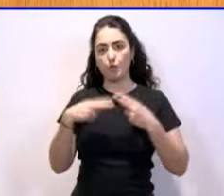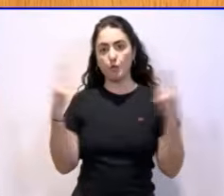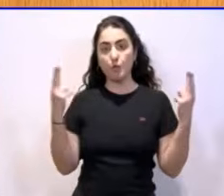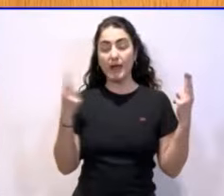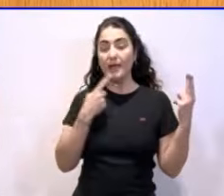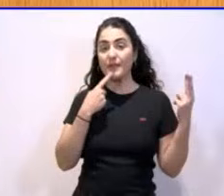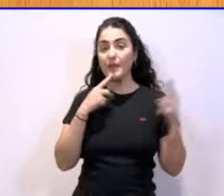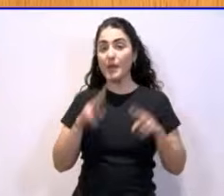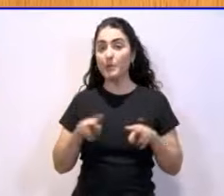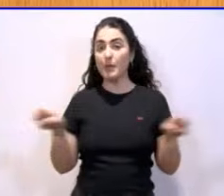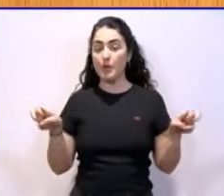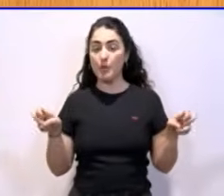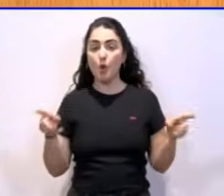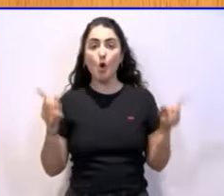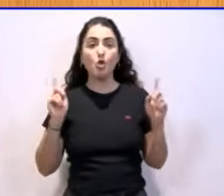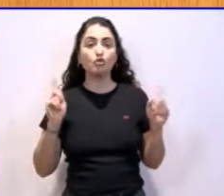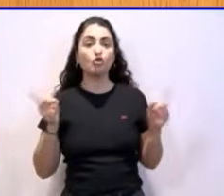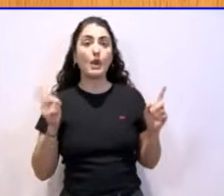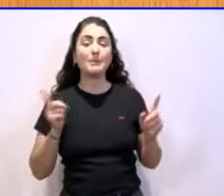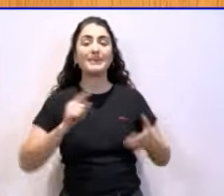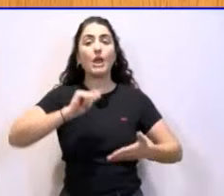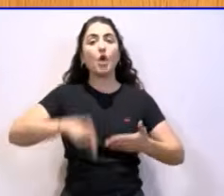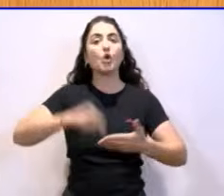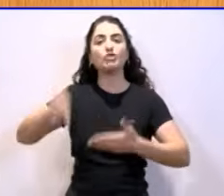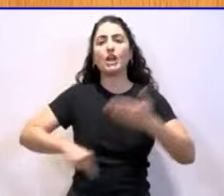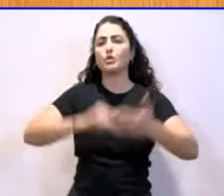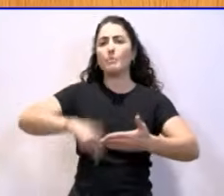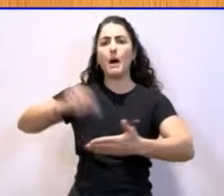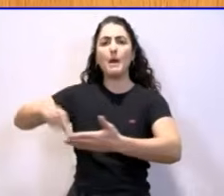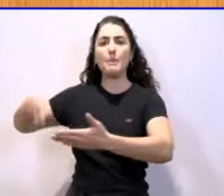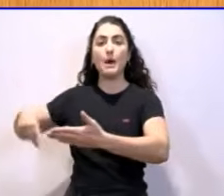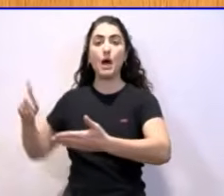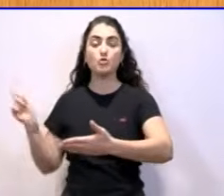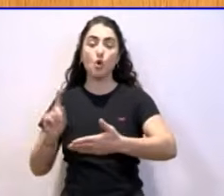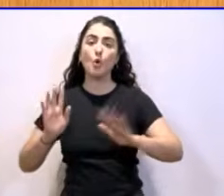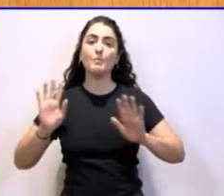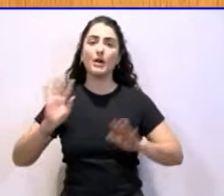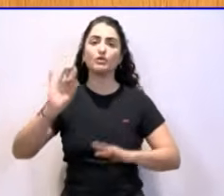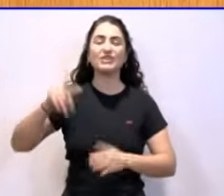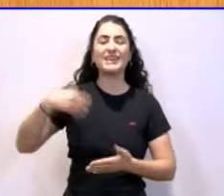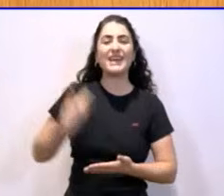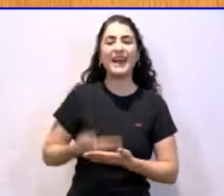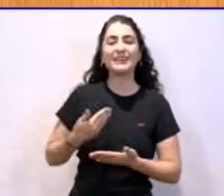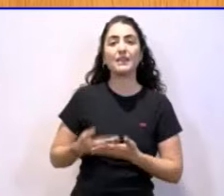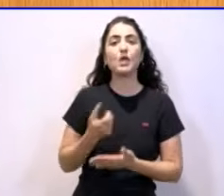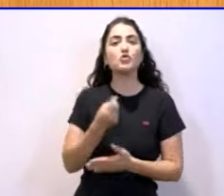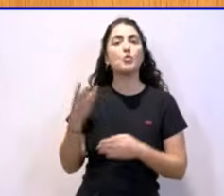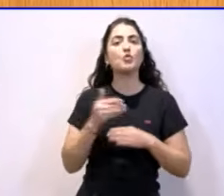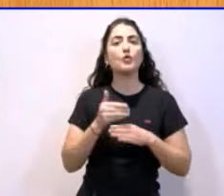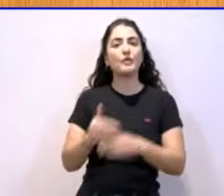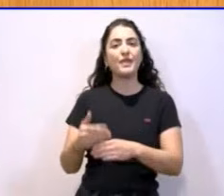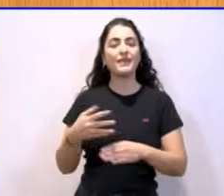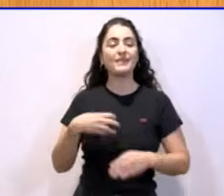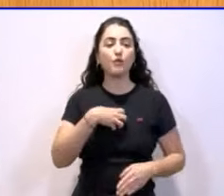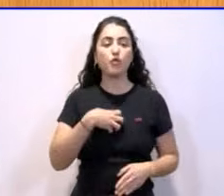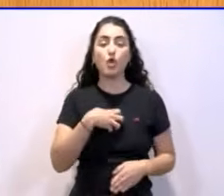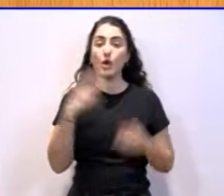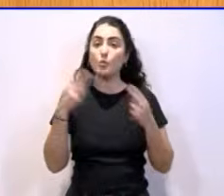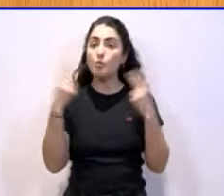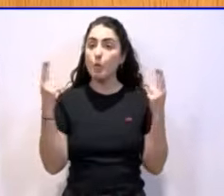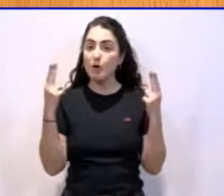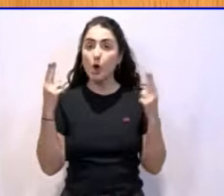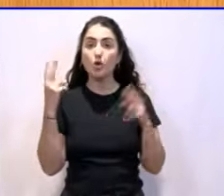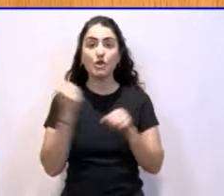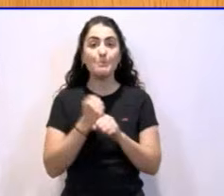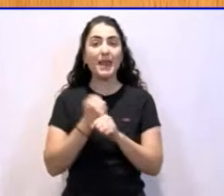principio, no se trata de contratar a lo loco, pero sí se trata de garantizar que tenemos el número suficiente de empleados para garantizar el acceso